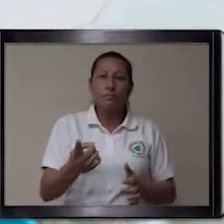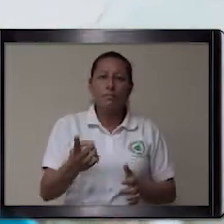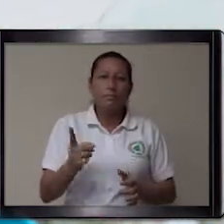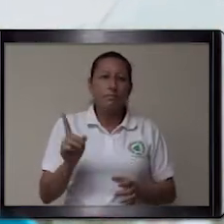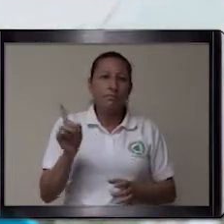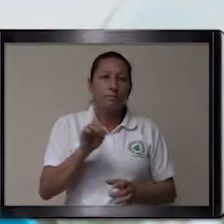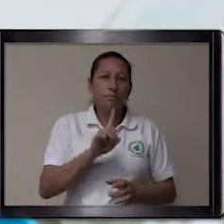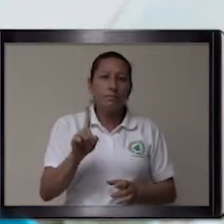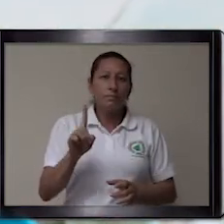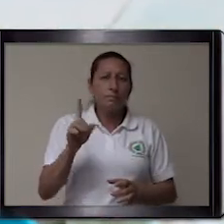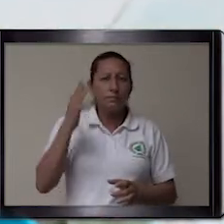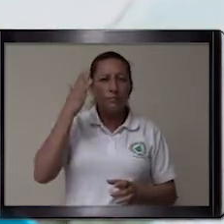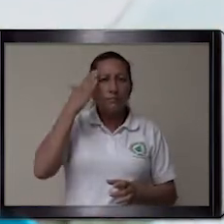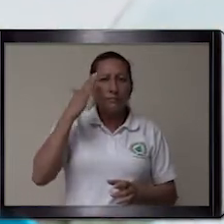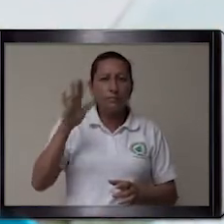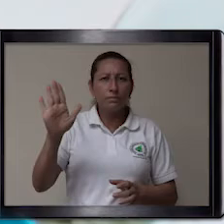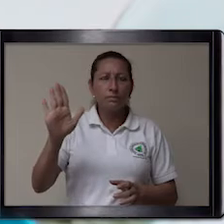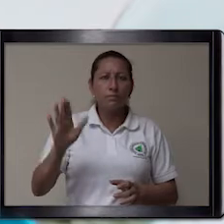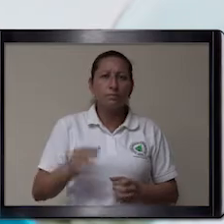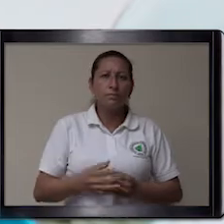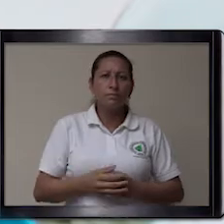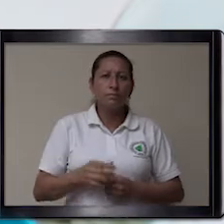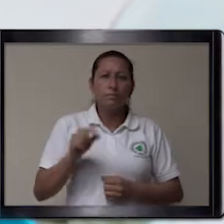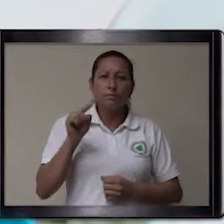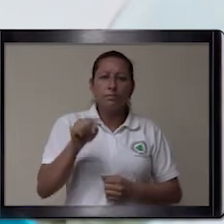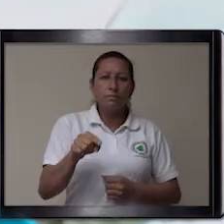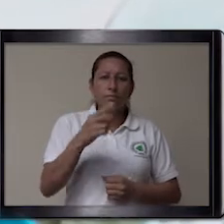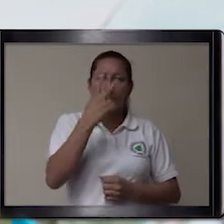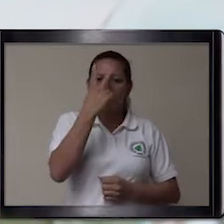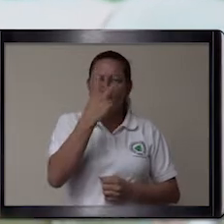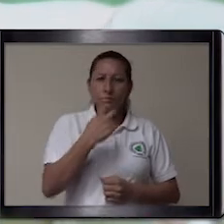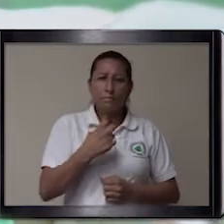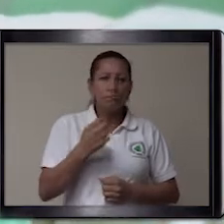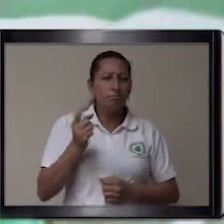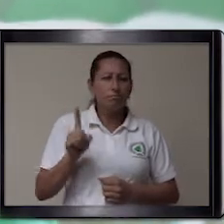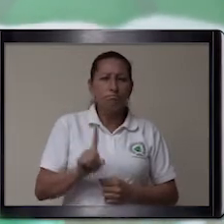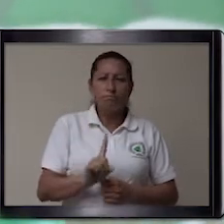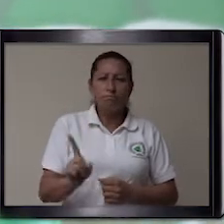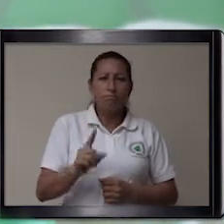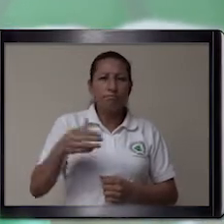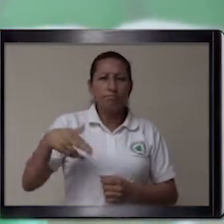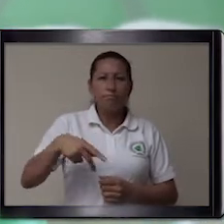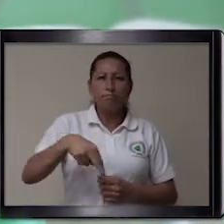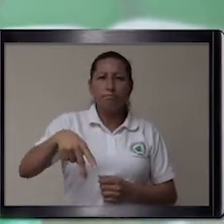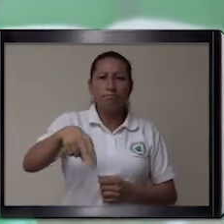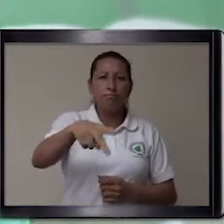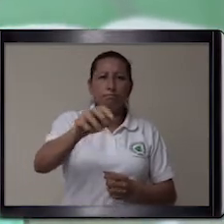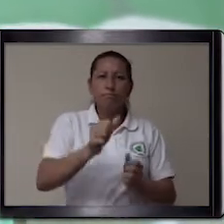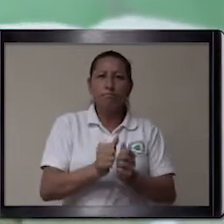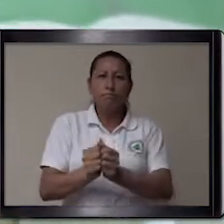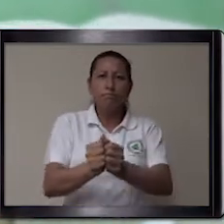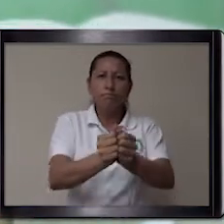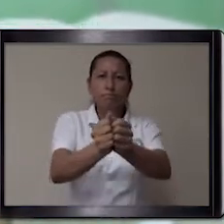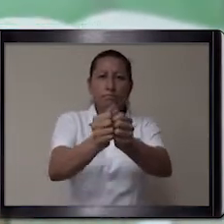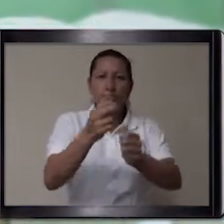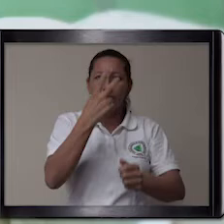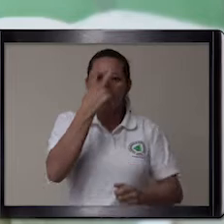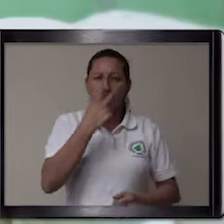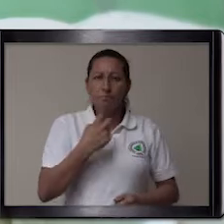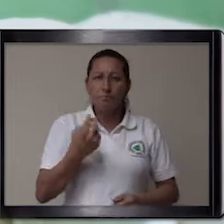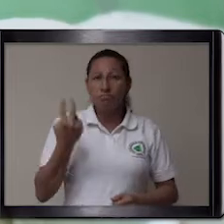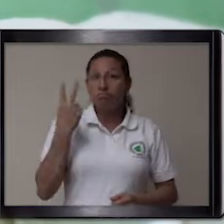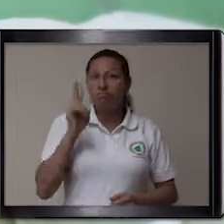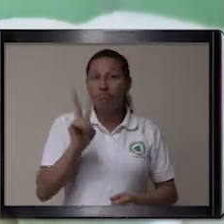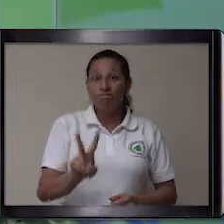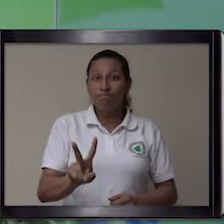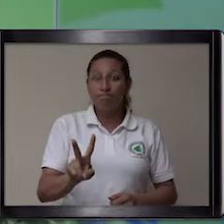sin orientación nada camina, pues si un ciego conduce a otro ciego, pues los dos se irán